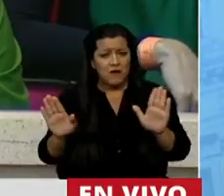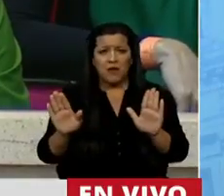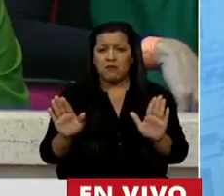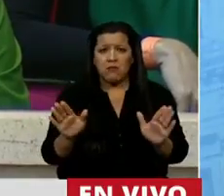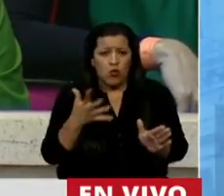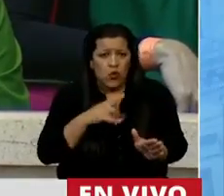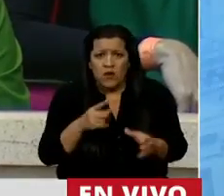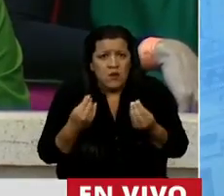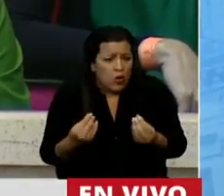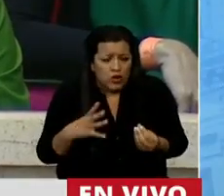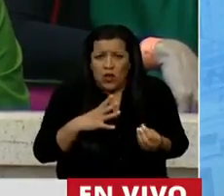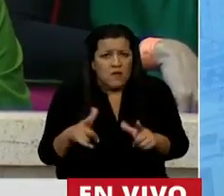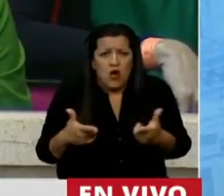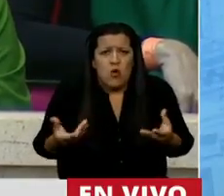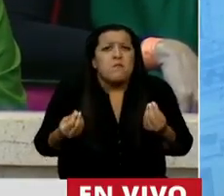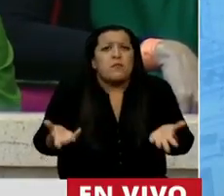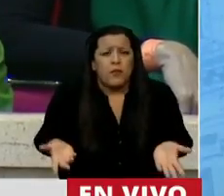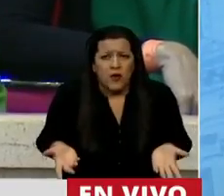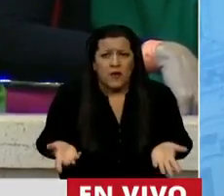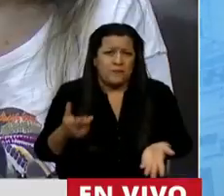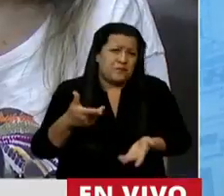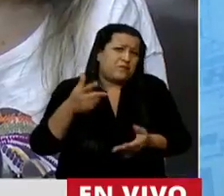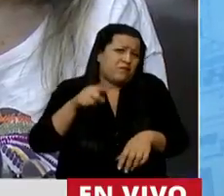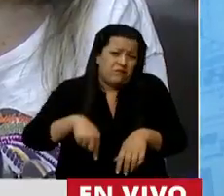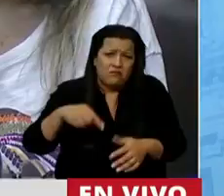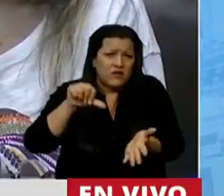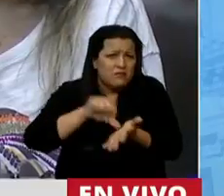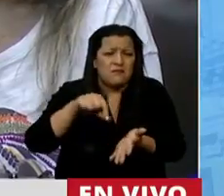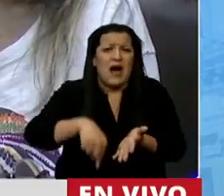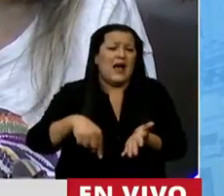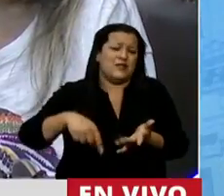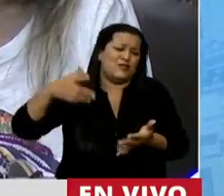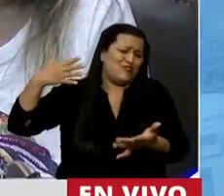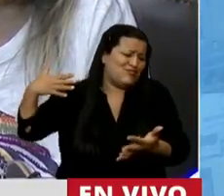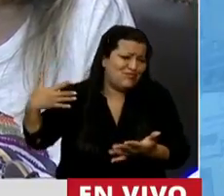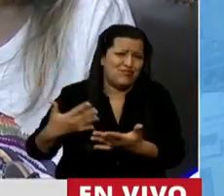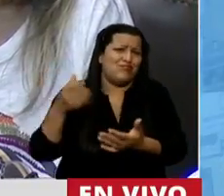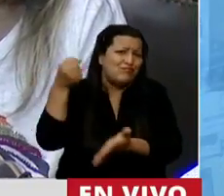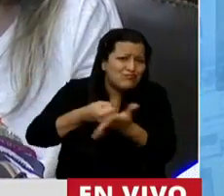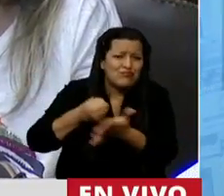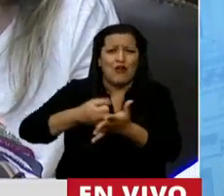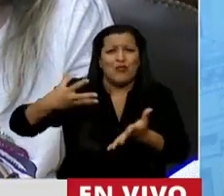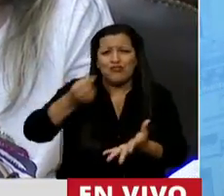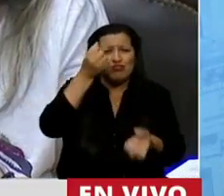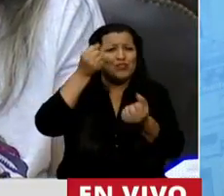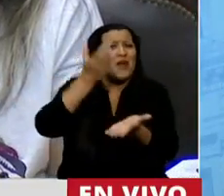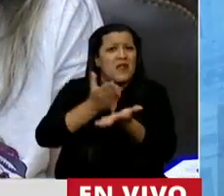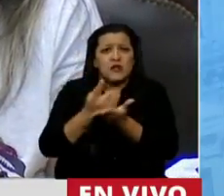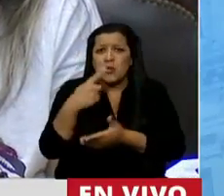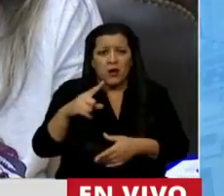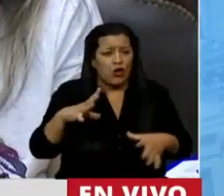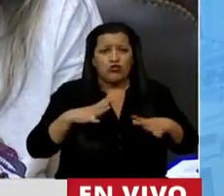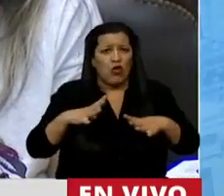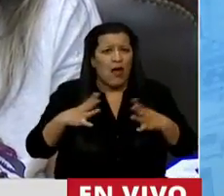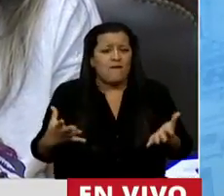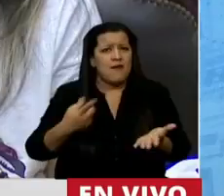que en un país donde hay una historia tan larga de lucha y de conquista de derechos, aún no se puedan